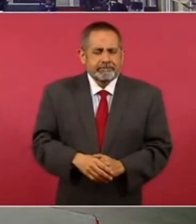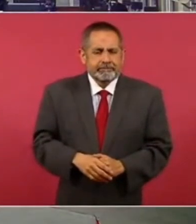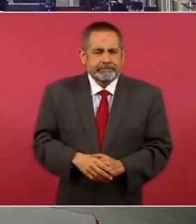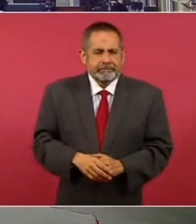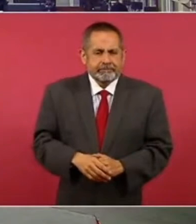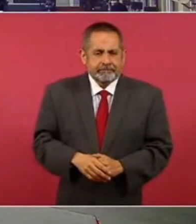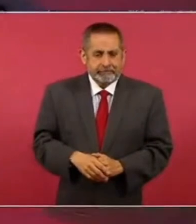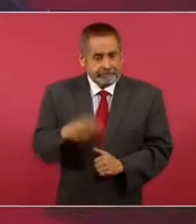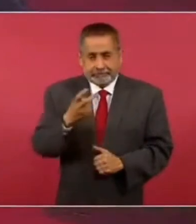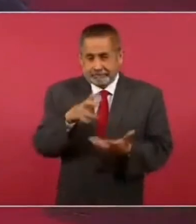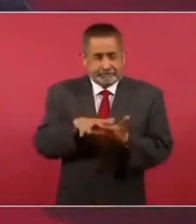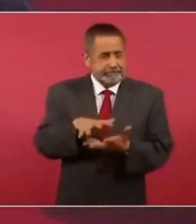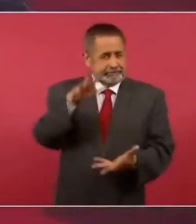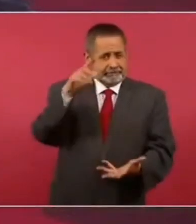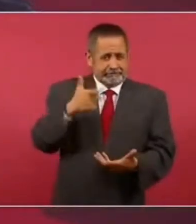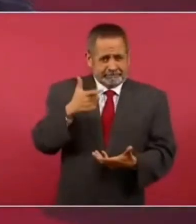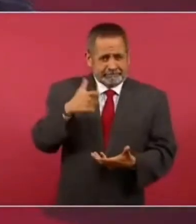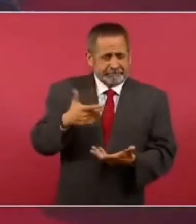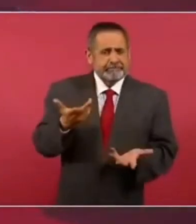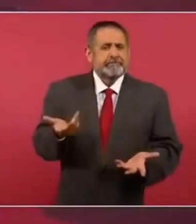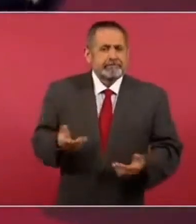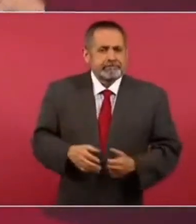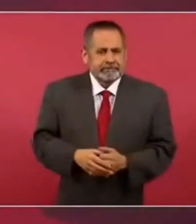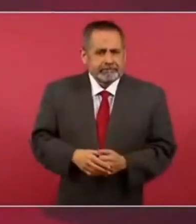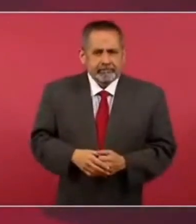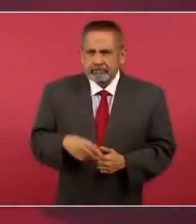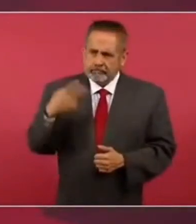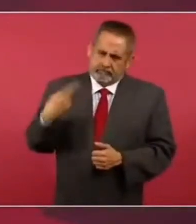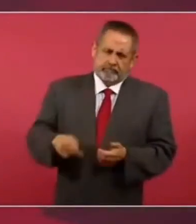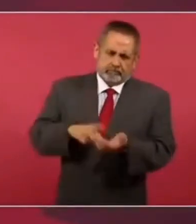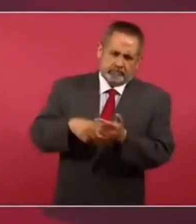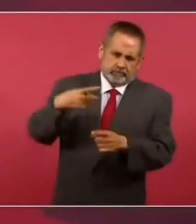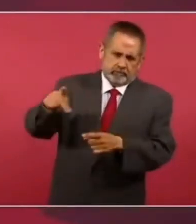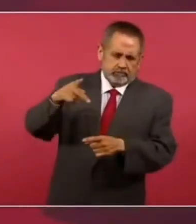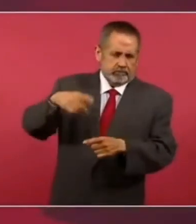O sea, todo ese dinero es de la nación.